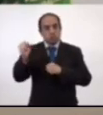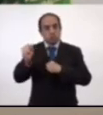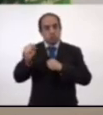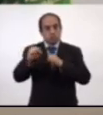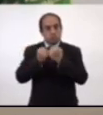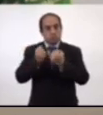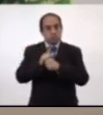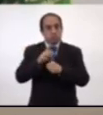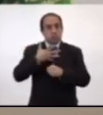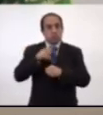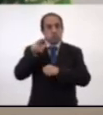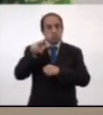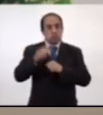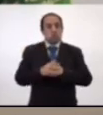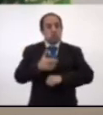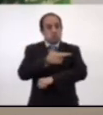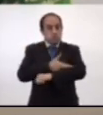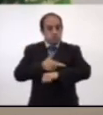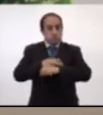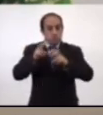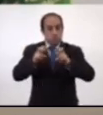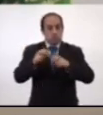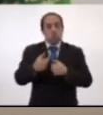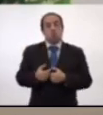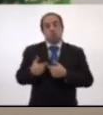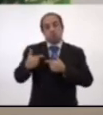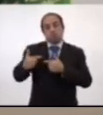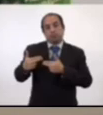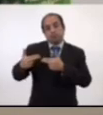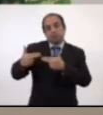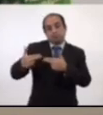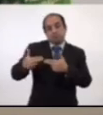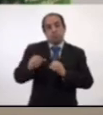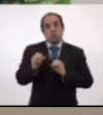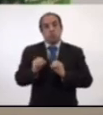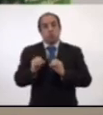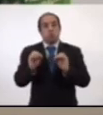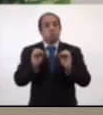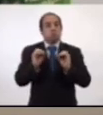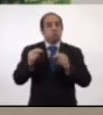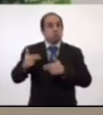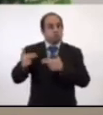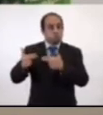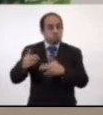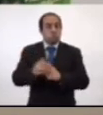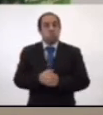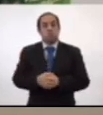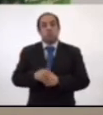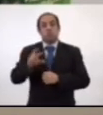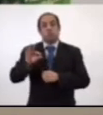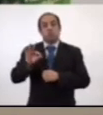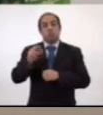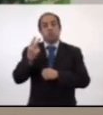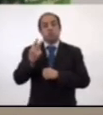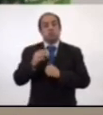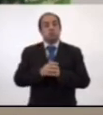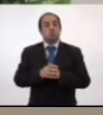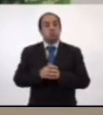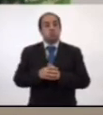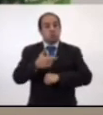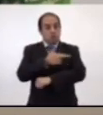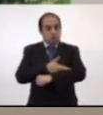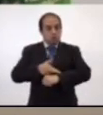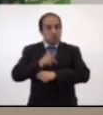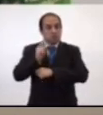gestiones en materia de inicio de sucesiones, tanto testamentarias como intestamentarias, 42 gestiones que implican